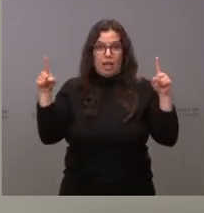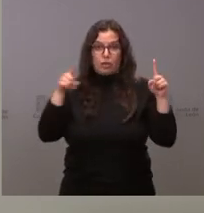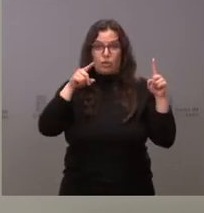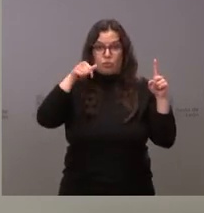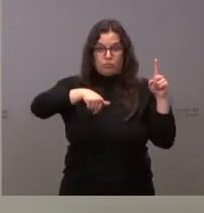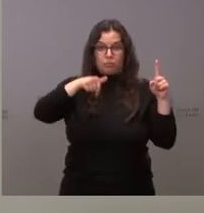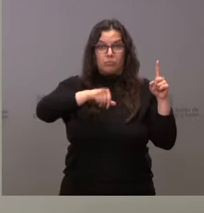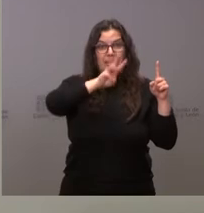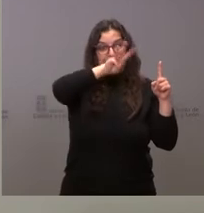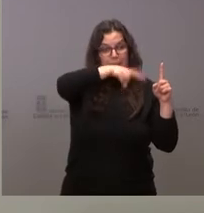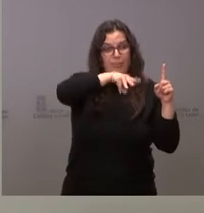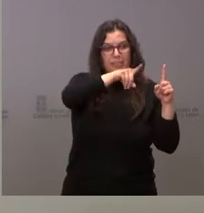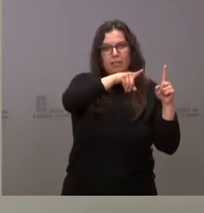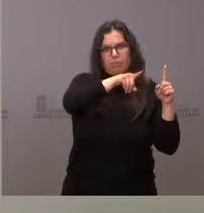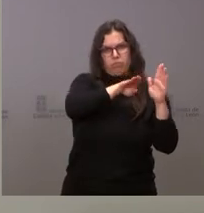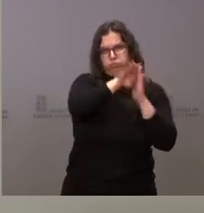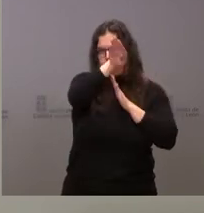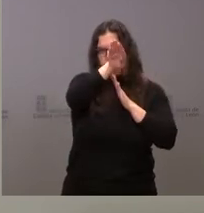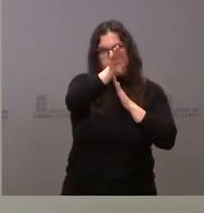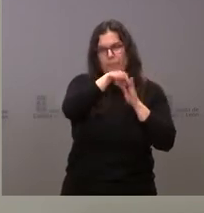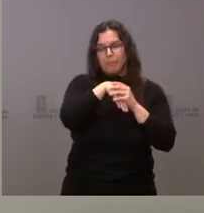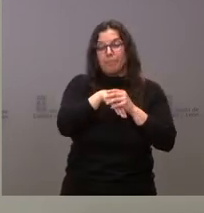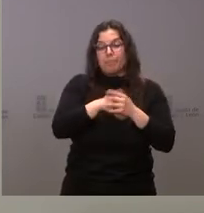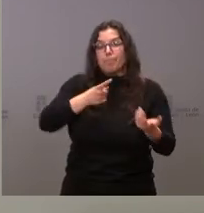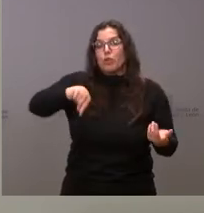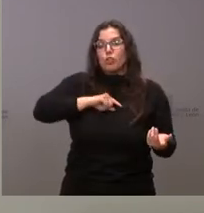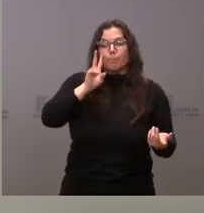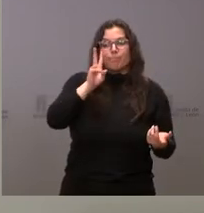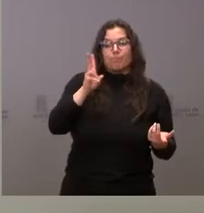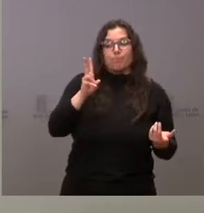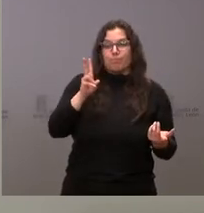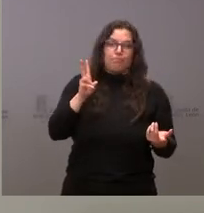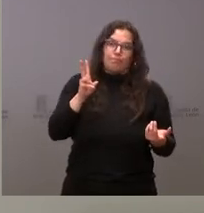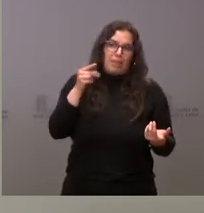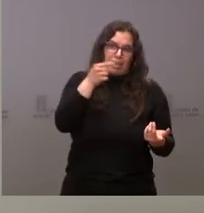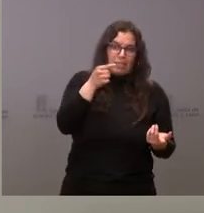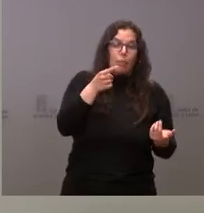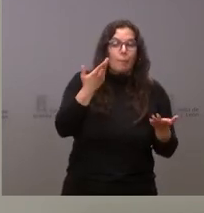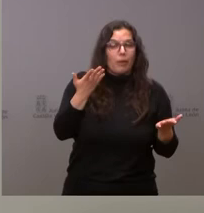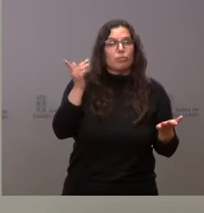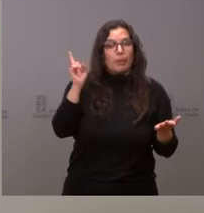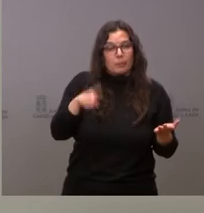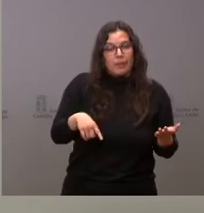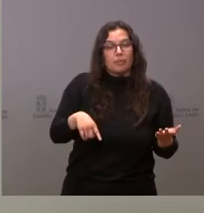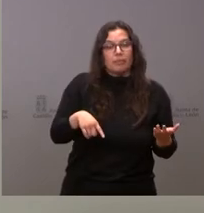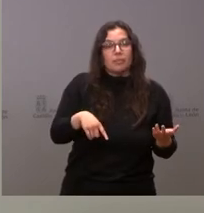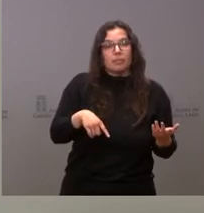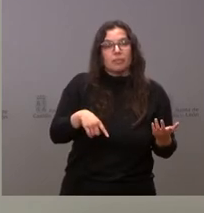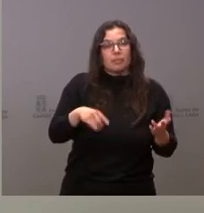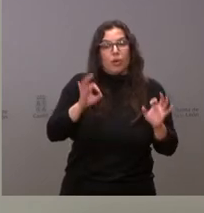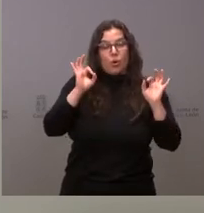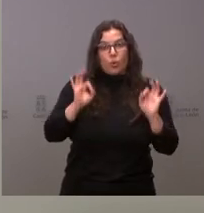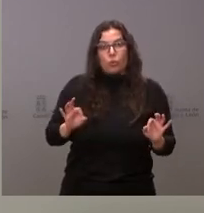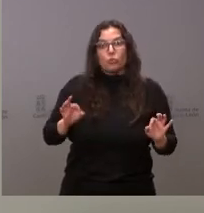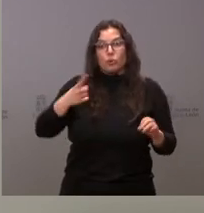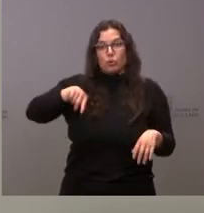vivido el dato es negativo como lo vemos desde el análisis negativo pero también desde que el momento nosotros hicimos